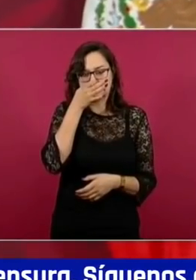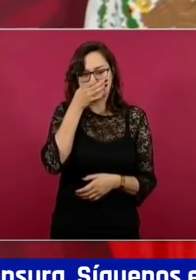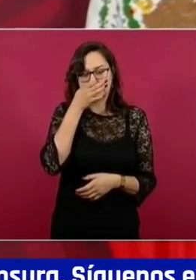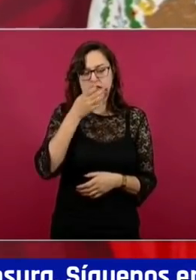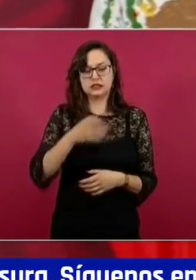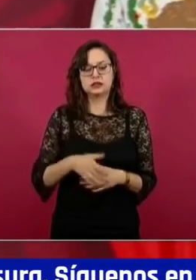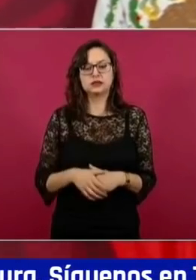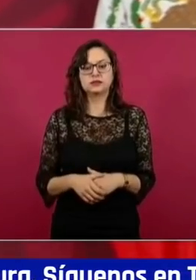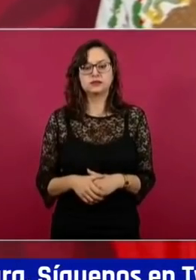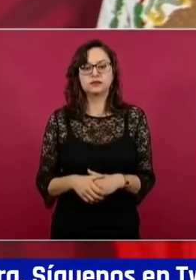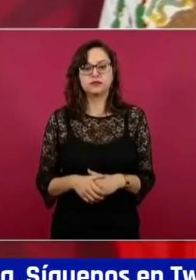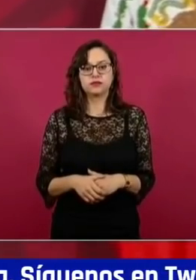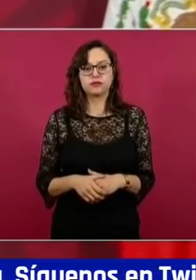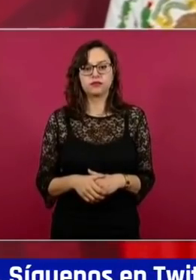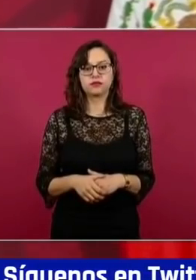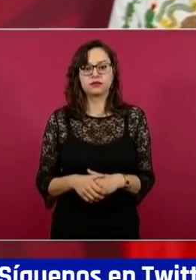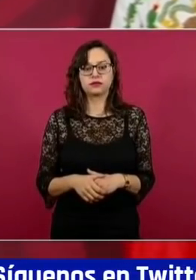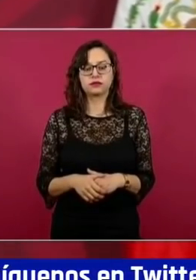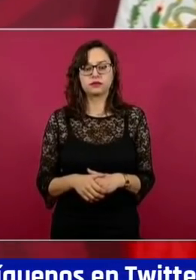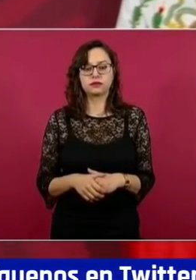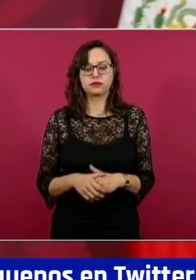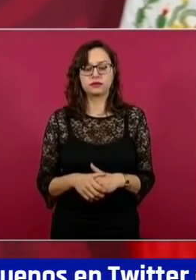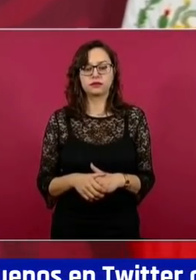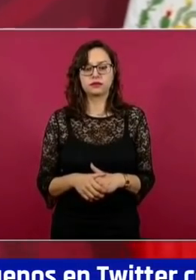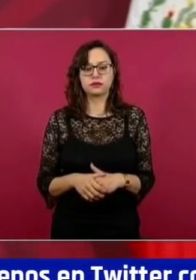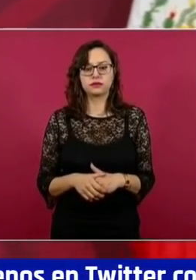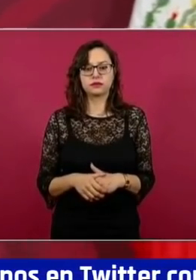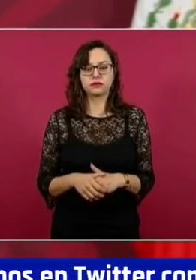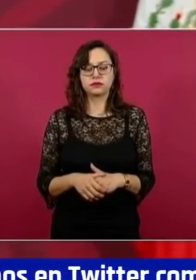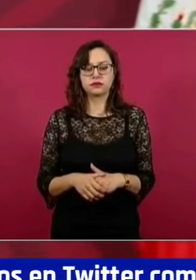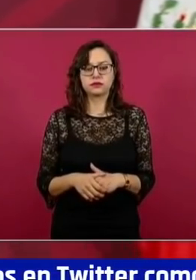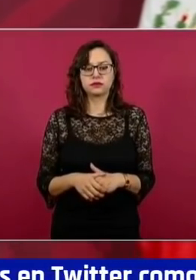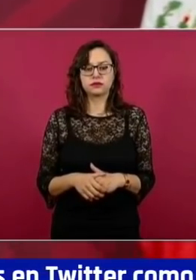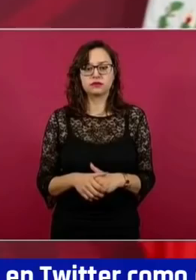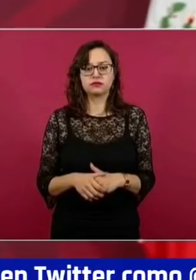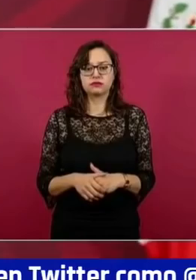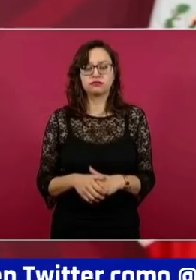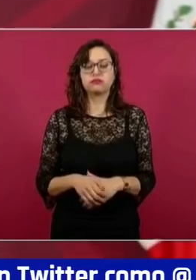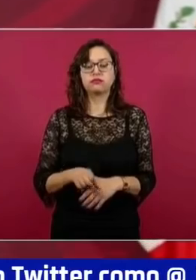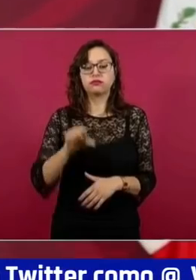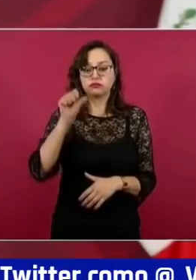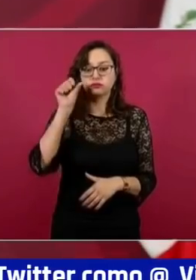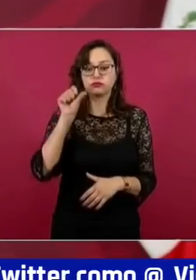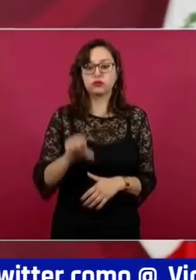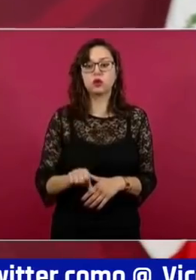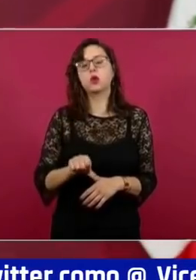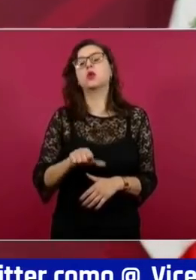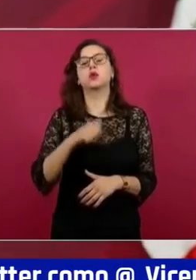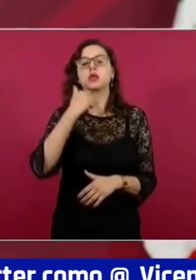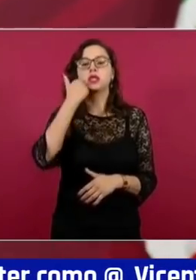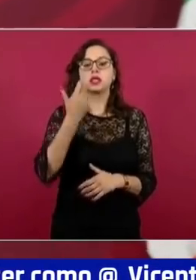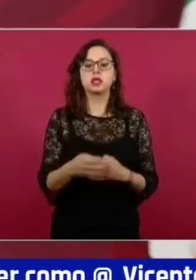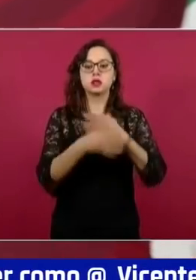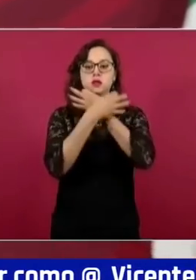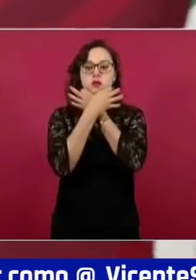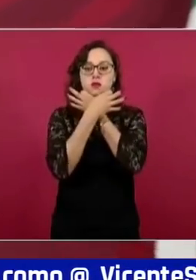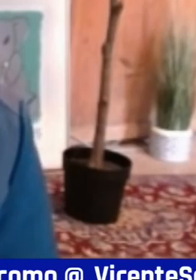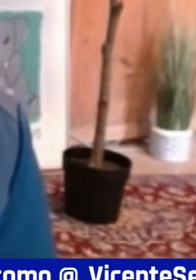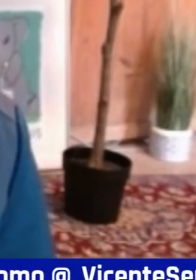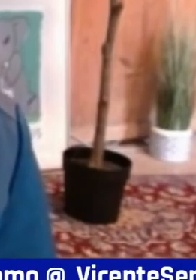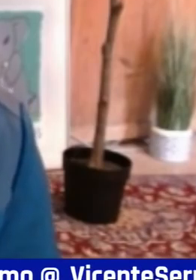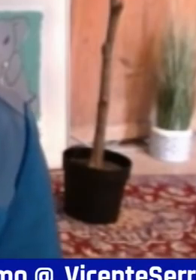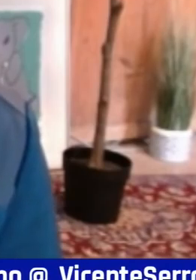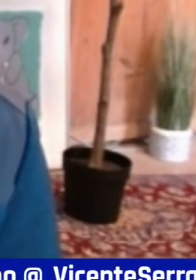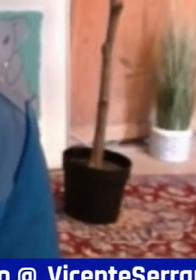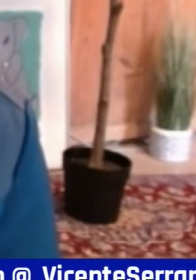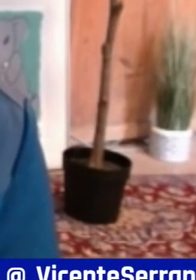de Chumel Torres y de Loret de Mola, pero ahora se están dando cuenta de la realidad porque están mostrando el cobre, siendo una académica o asegurando que